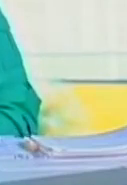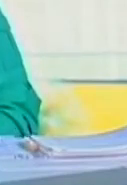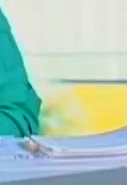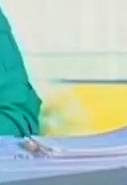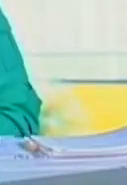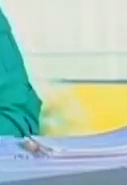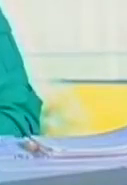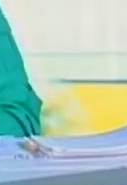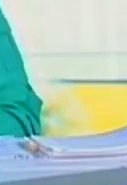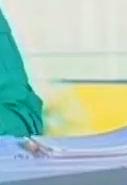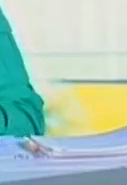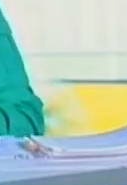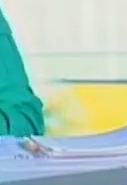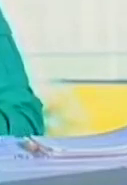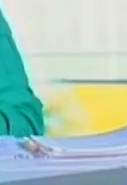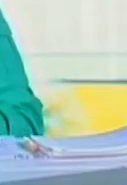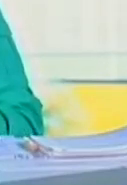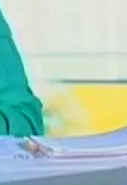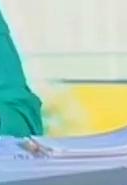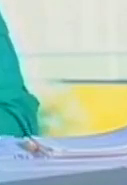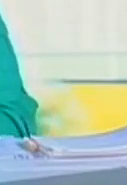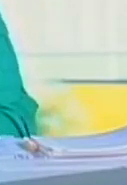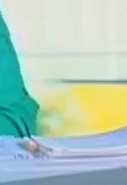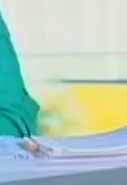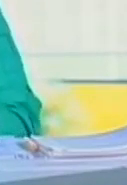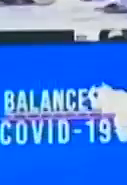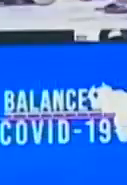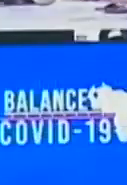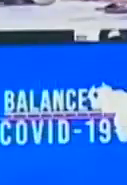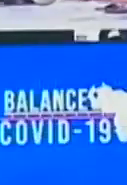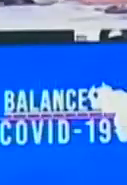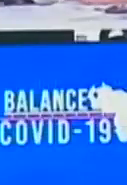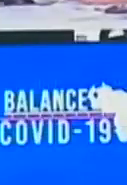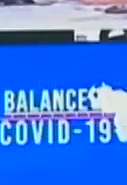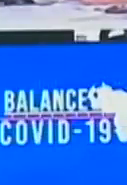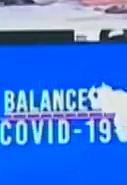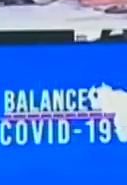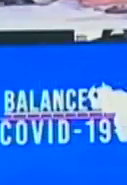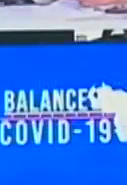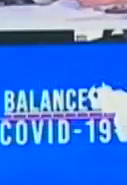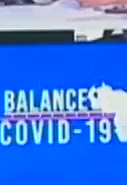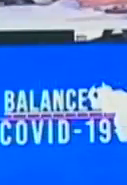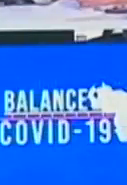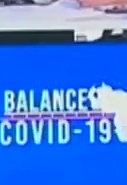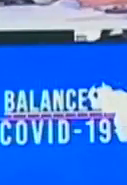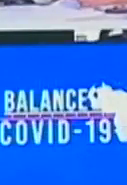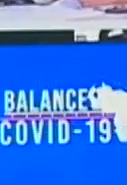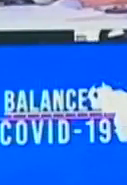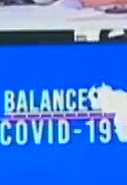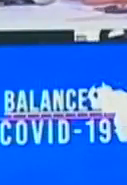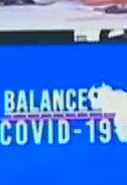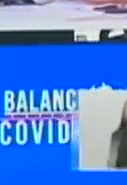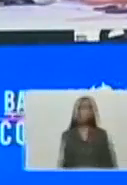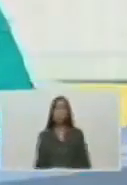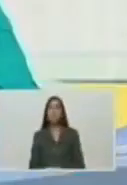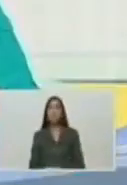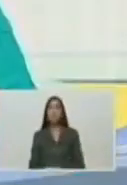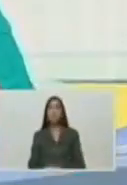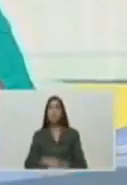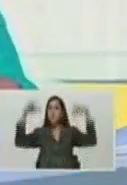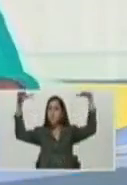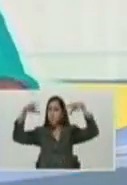Domingo fresco y soleado a la vez. Hemos tenido días de lluvia, varios días de